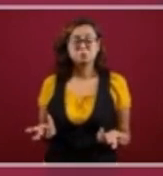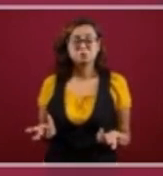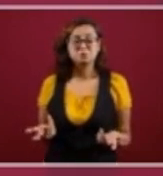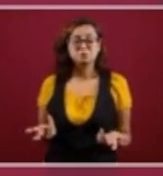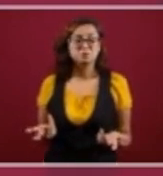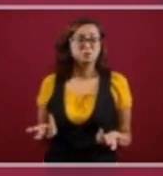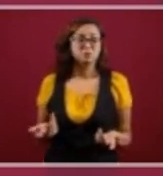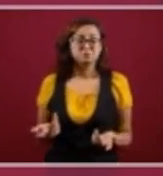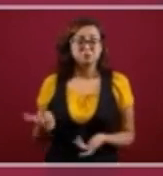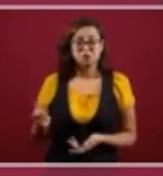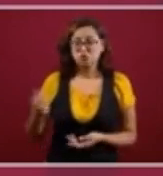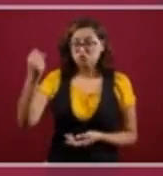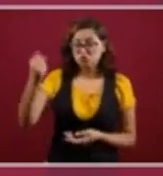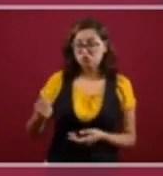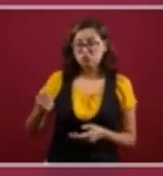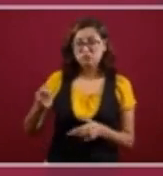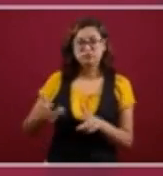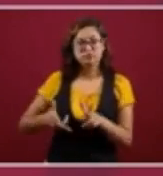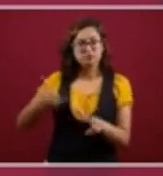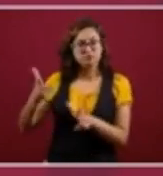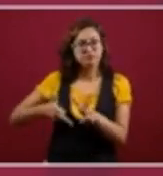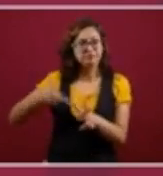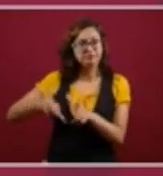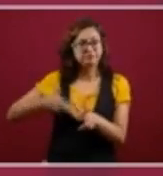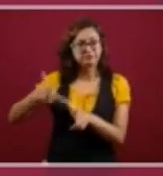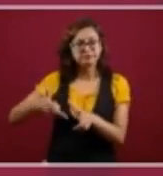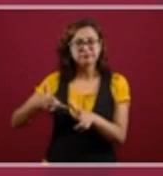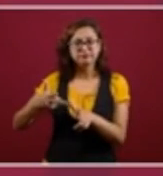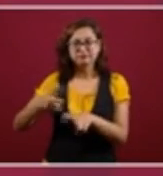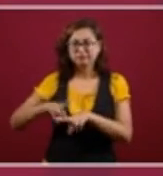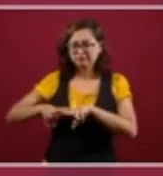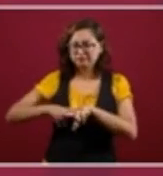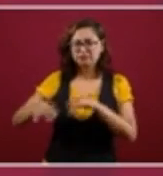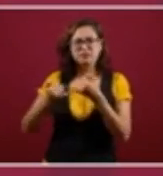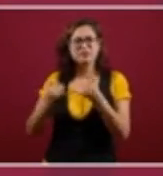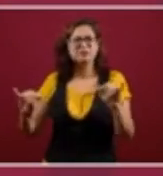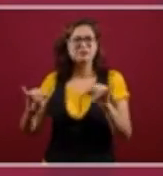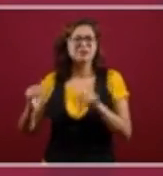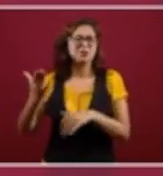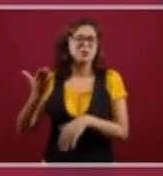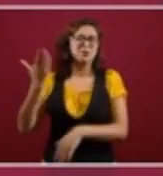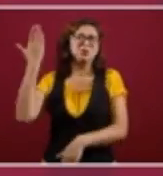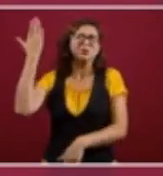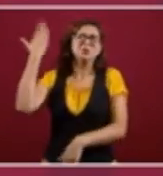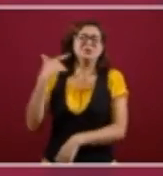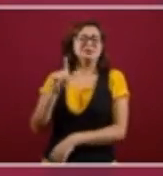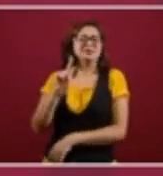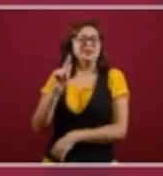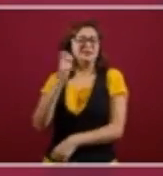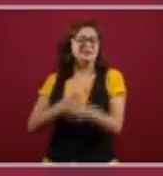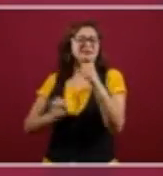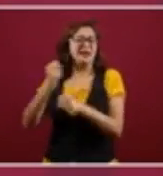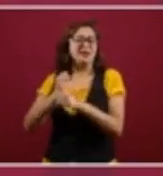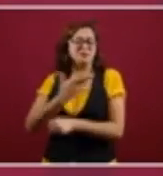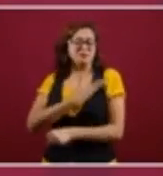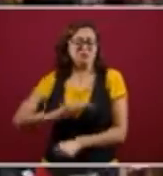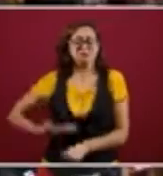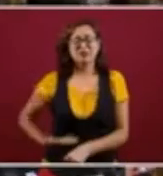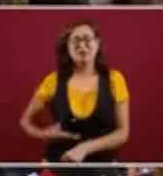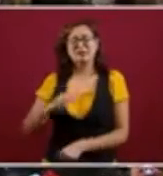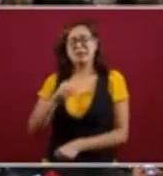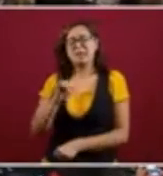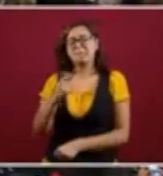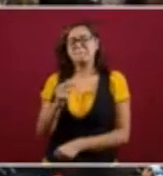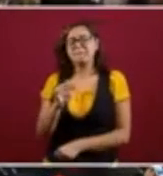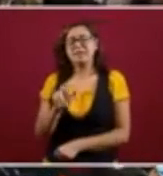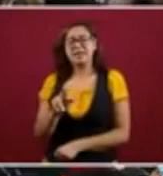del sureste se inauguró en los años 50, el presidente Miguel Alemán